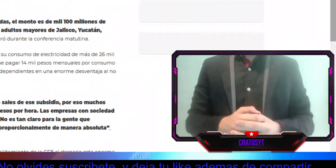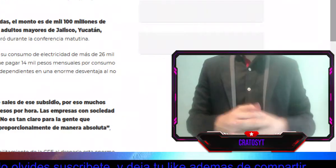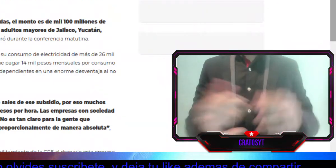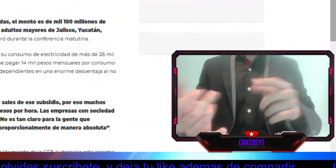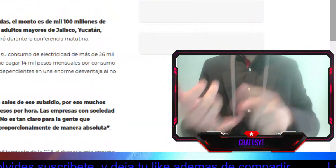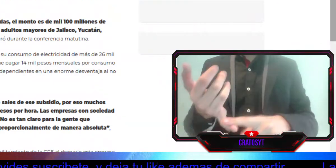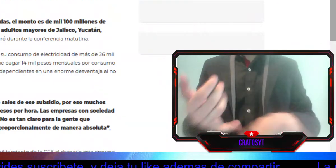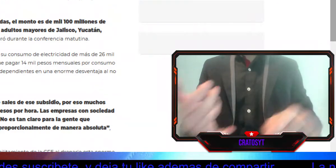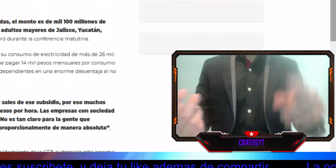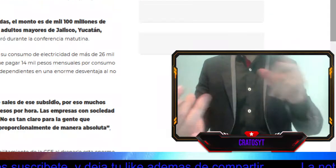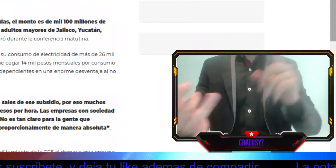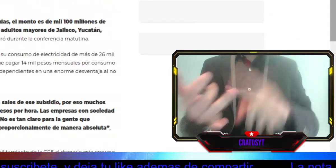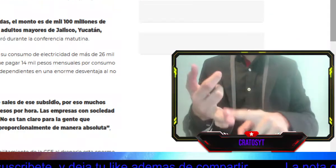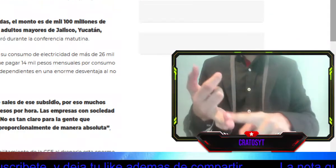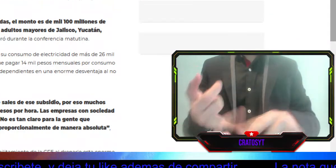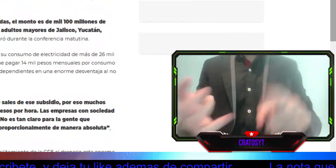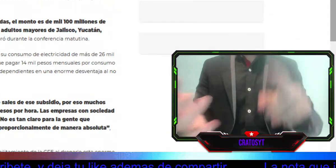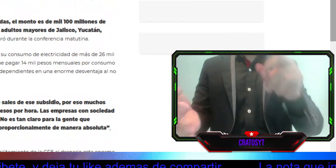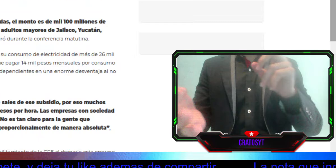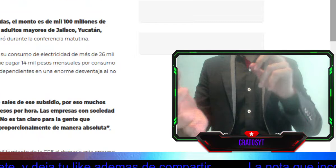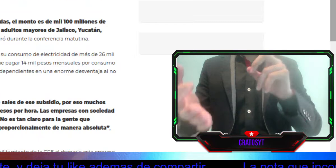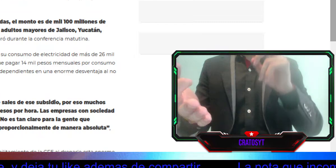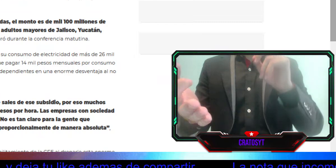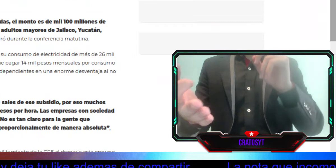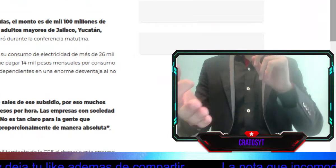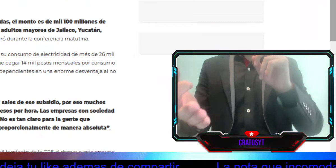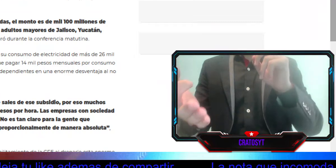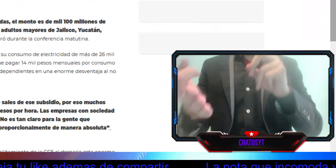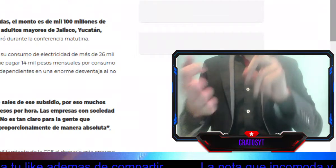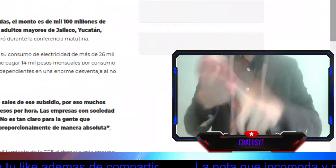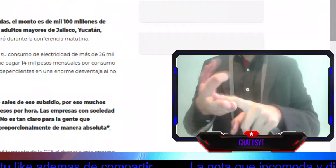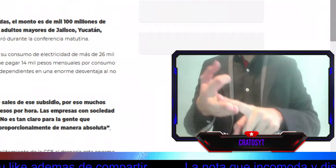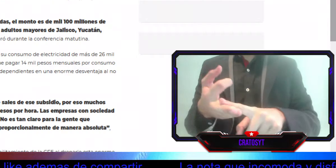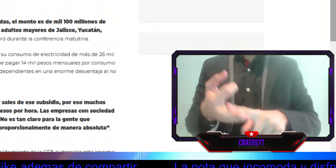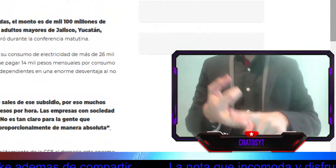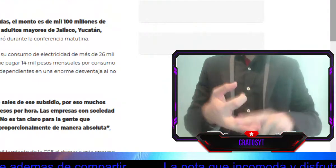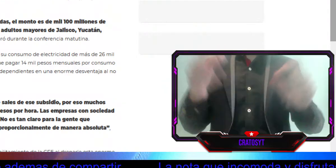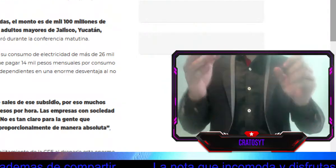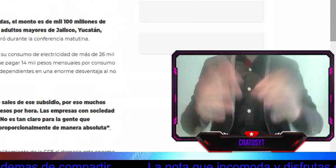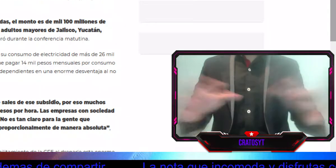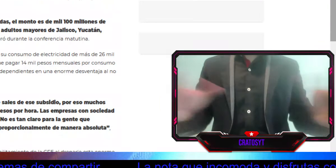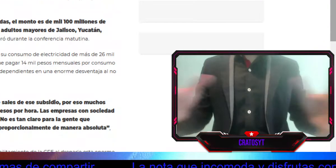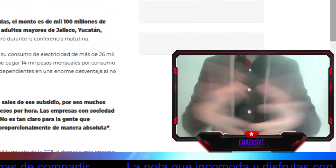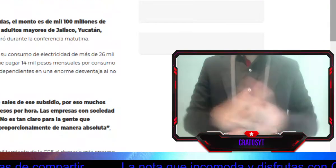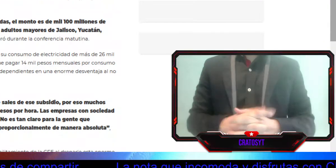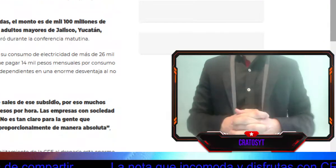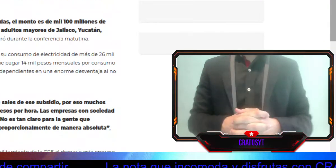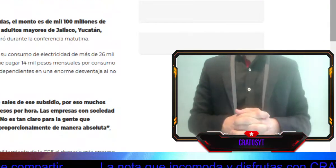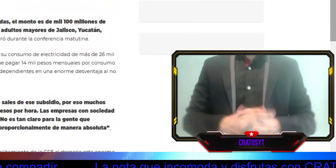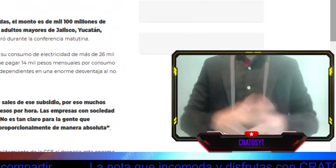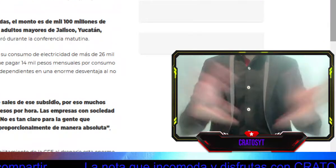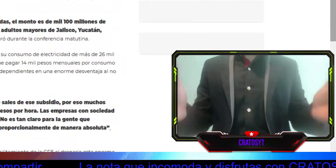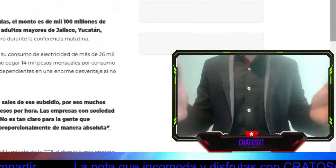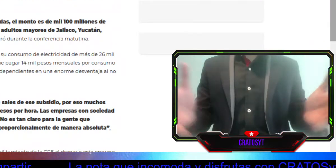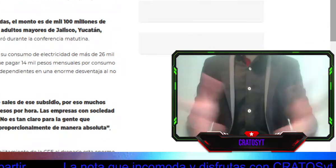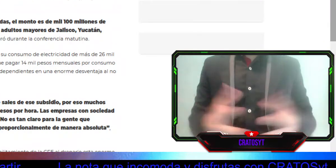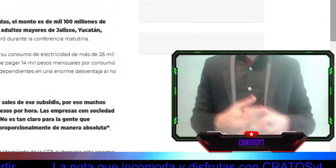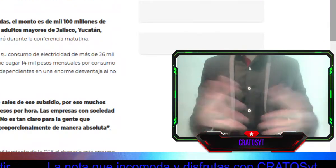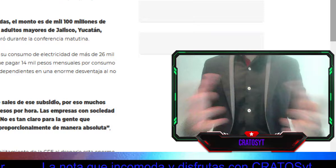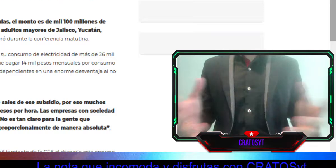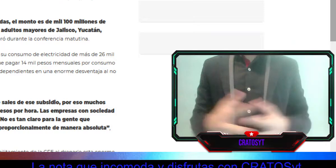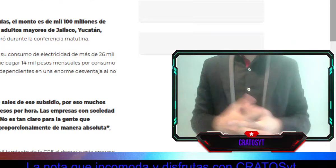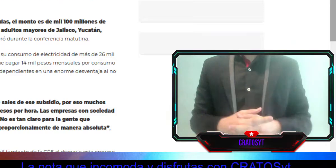en el tema de seguridad, en el tema de salud, en el tema de energías limpias. La CFE fuera ahorita pionera, Pero ¿qué ocurrió?